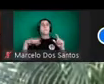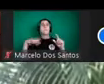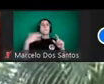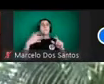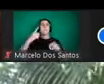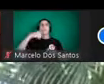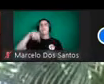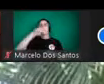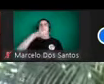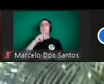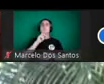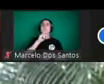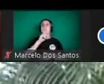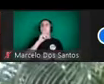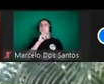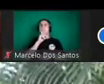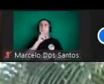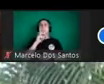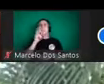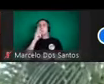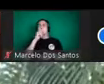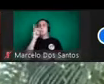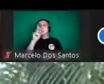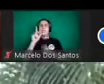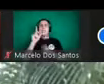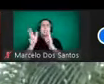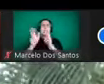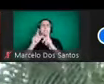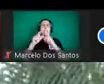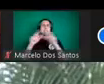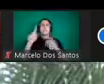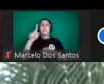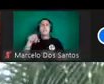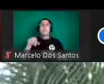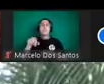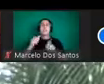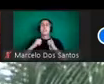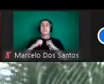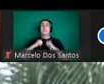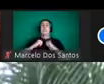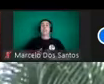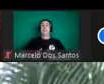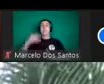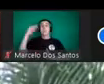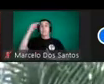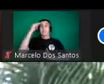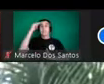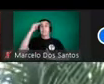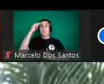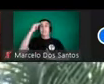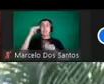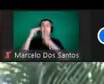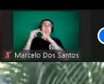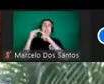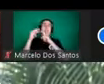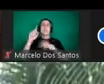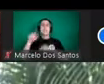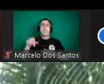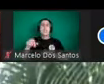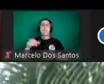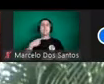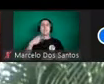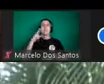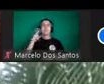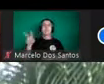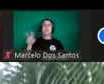país de la manera que se tendría que abordar, es el tema de la salud mental. Y esta pandemia, por varios motivos,